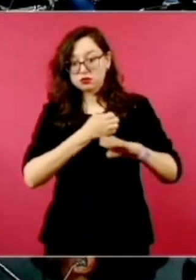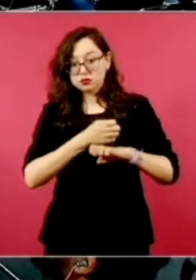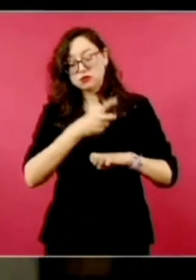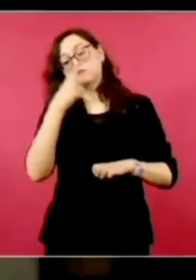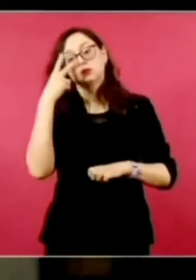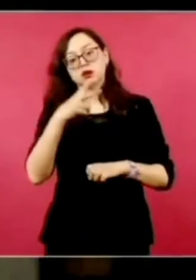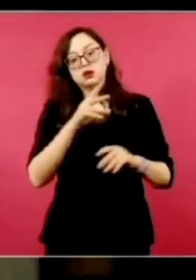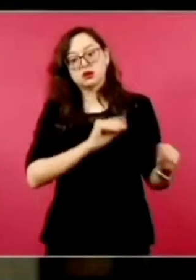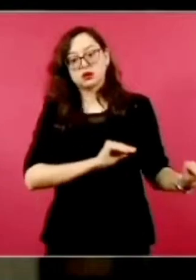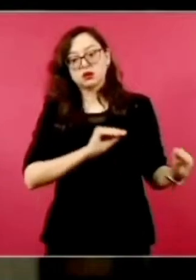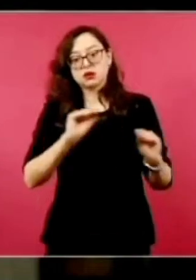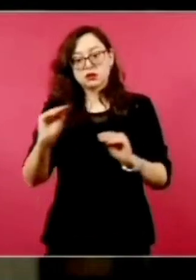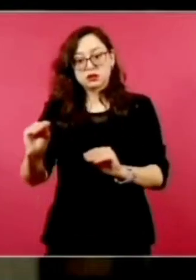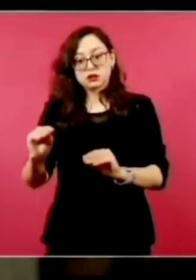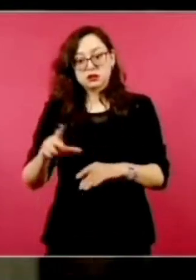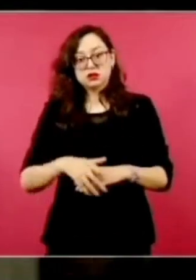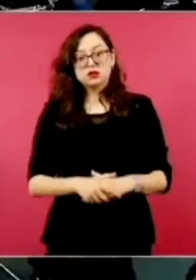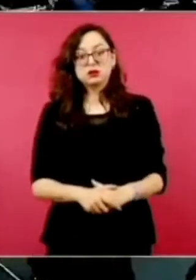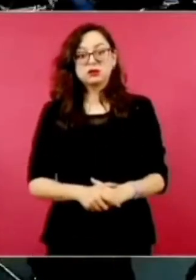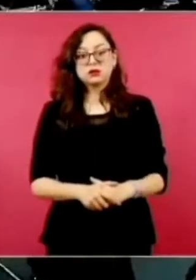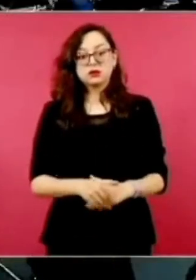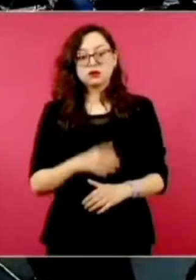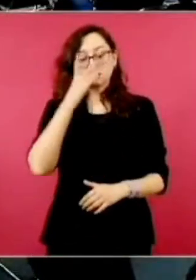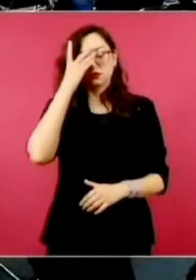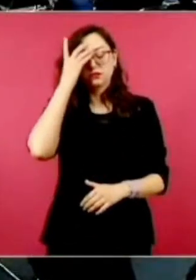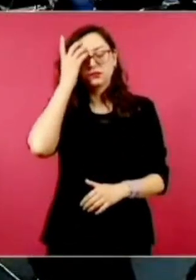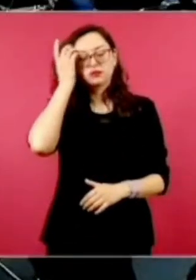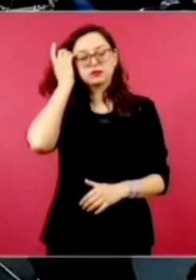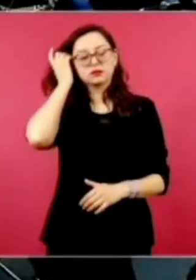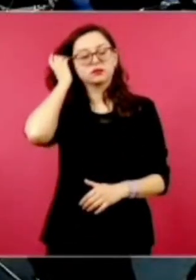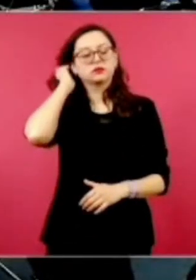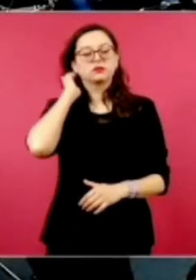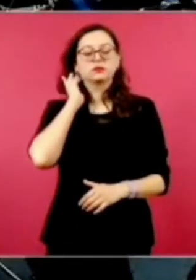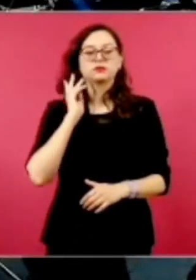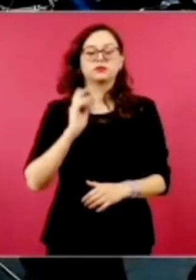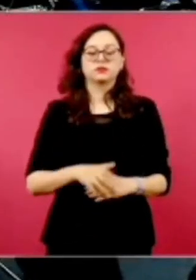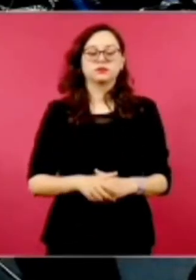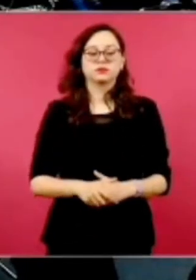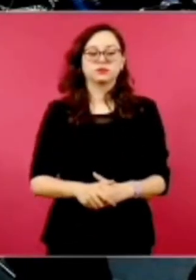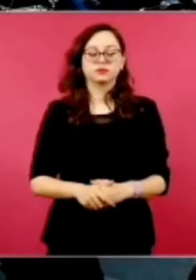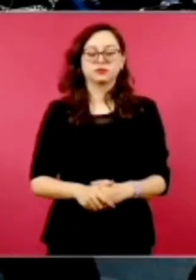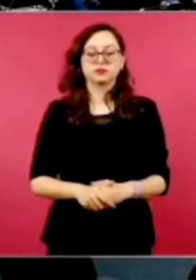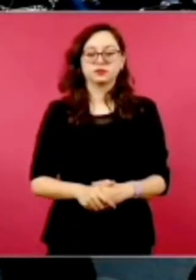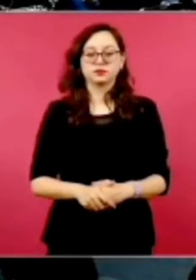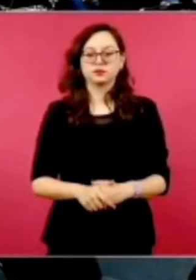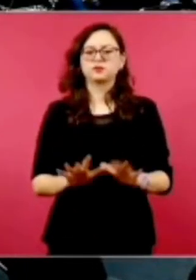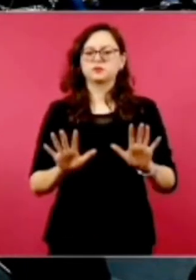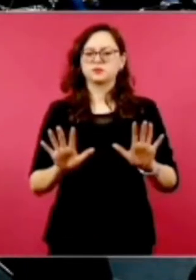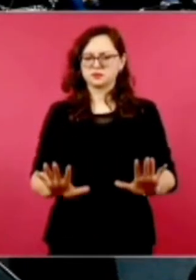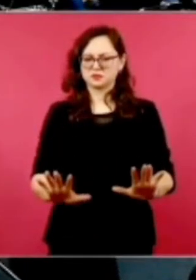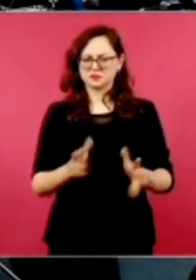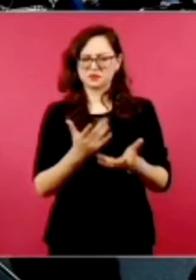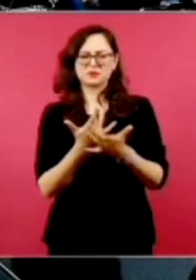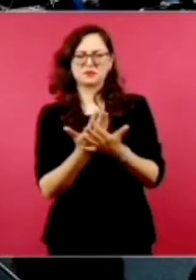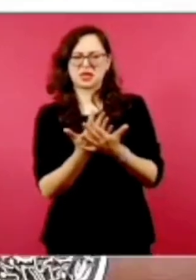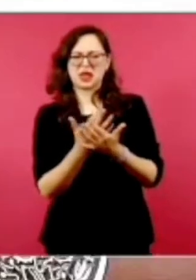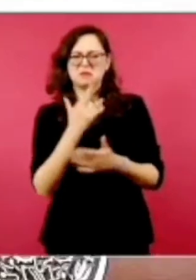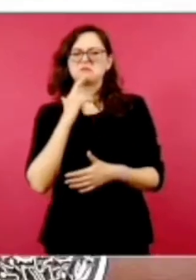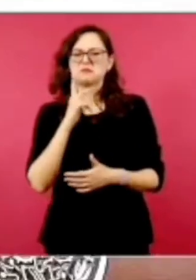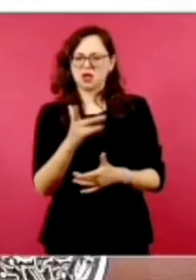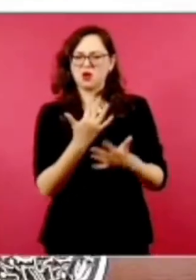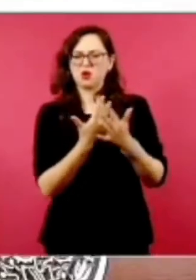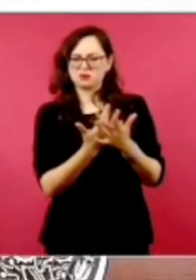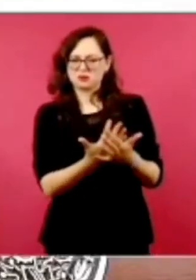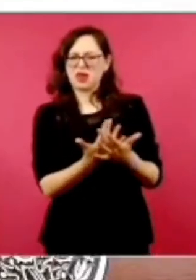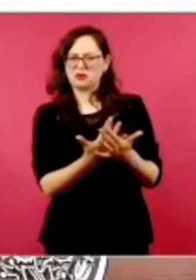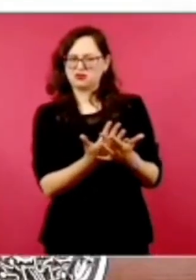visas, de las tarjetas por razones humanitarias. Pero personas, si nos esperamos una hora o dos horas, se